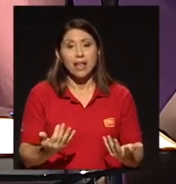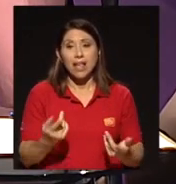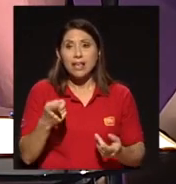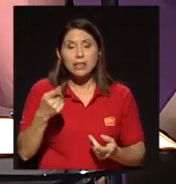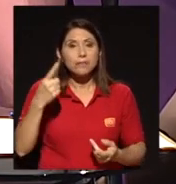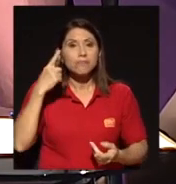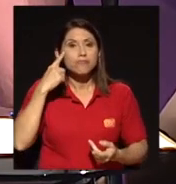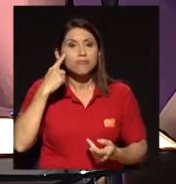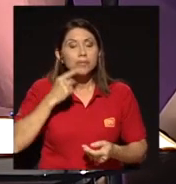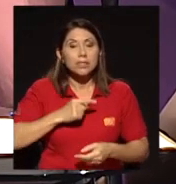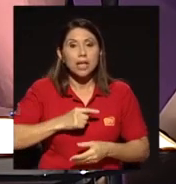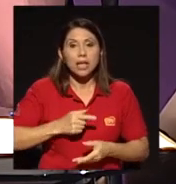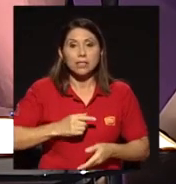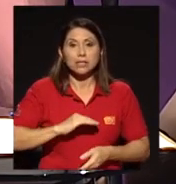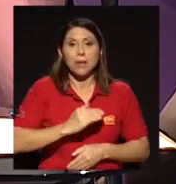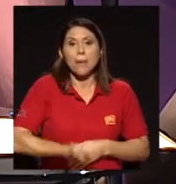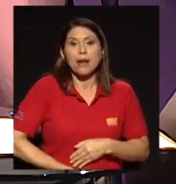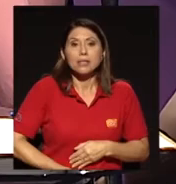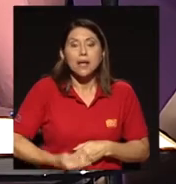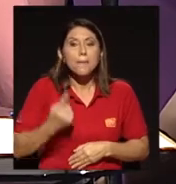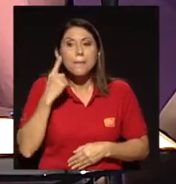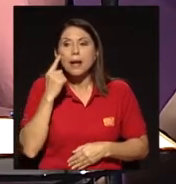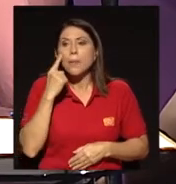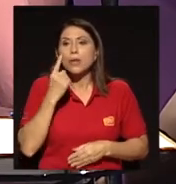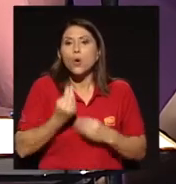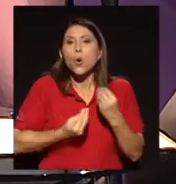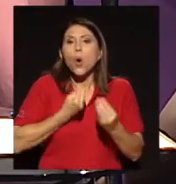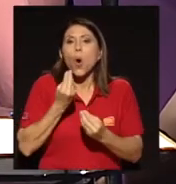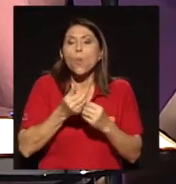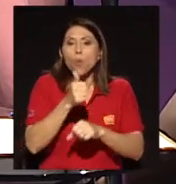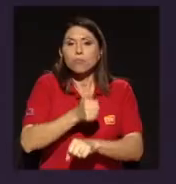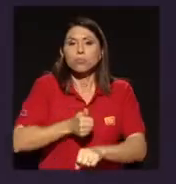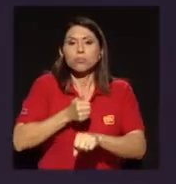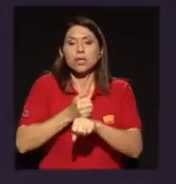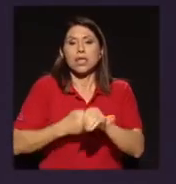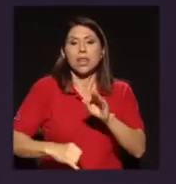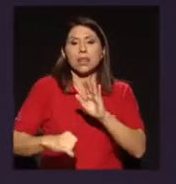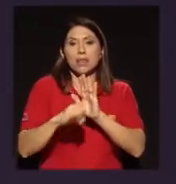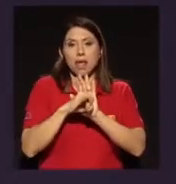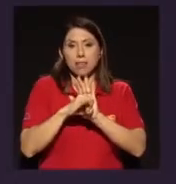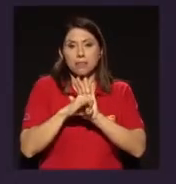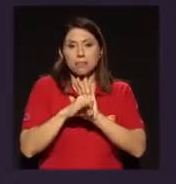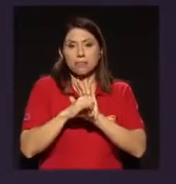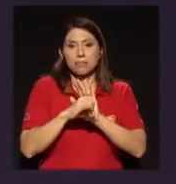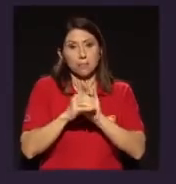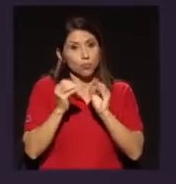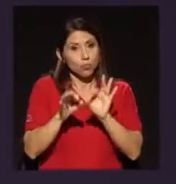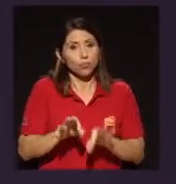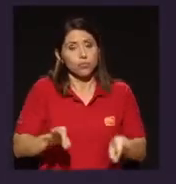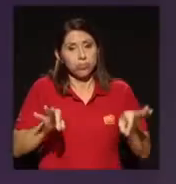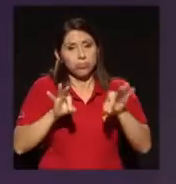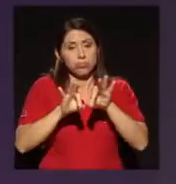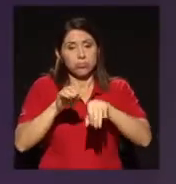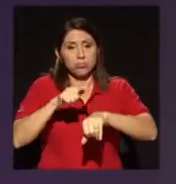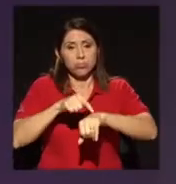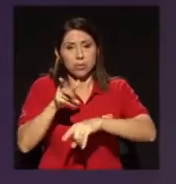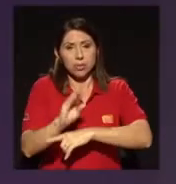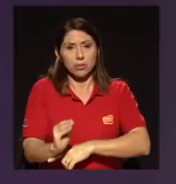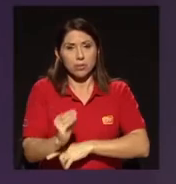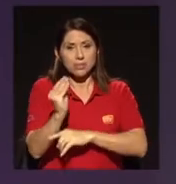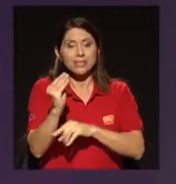embarazan buscando cómo definir su identidad, que es algo básico en la adolescencia, y también a veces